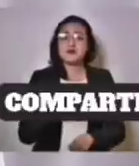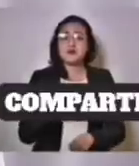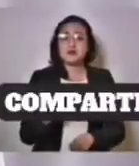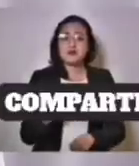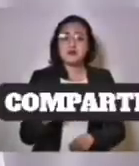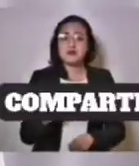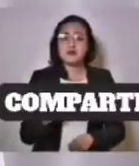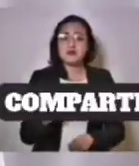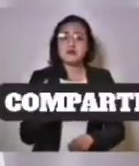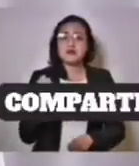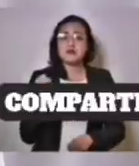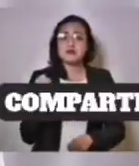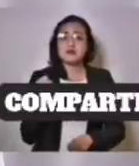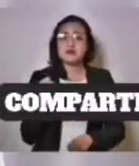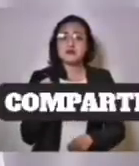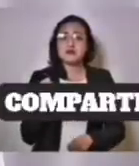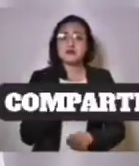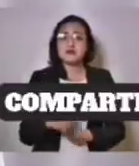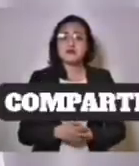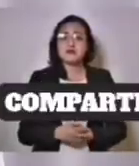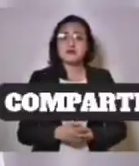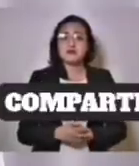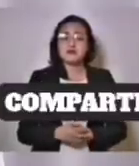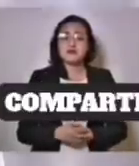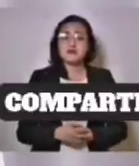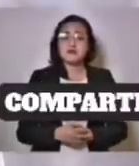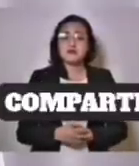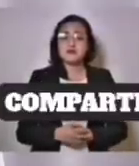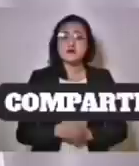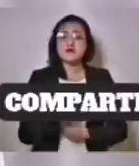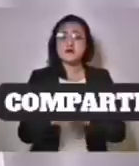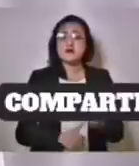7 de septiembre del año